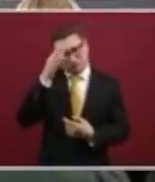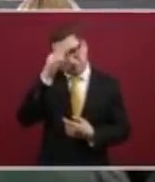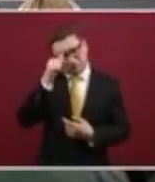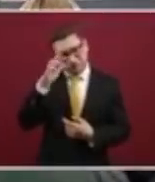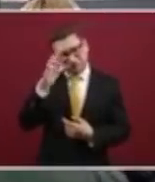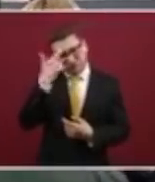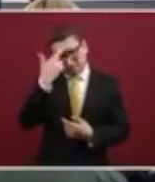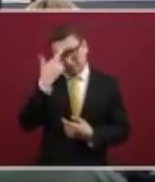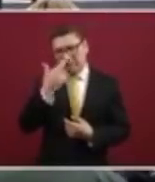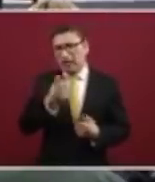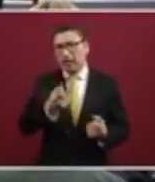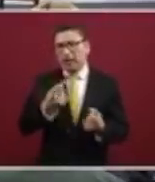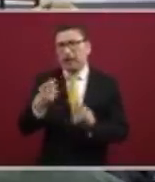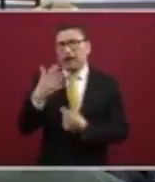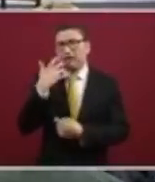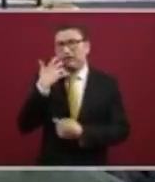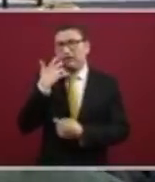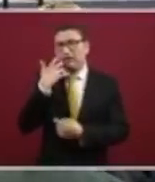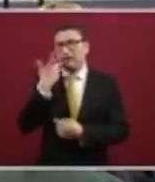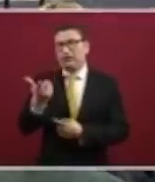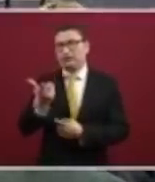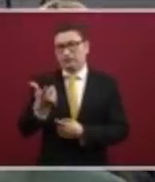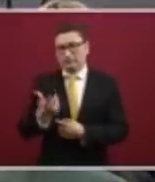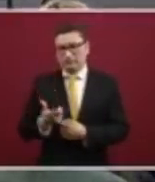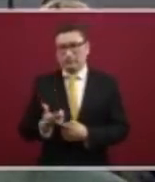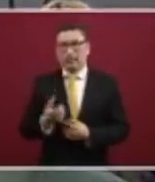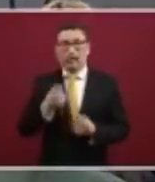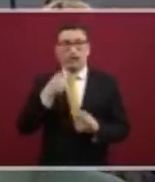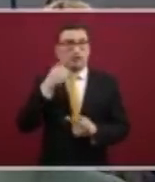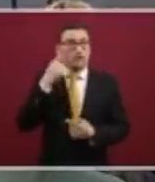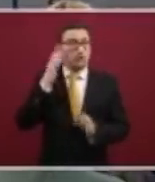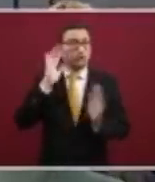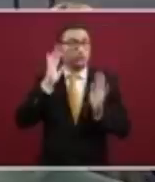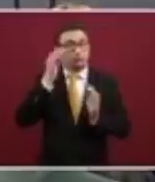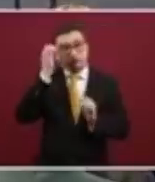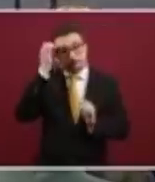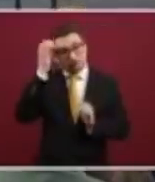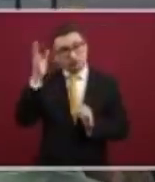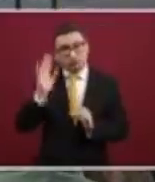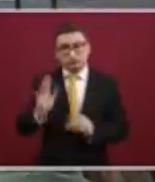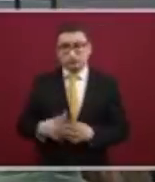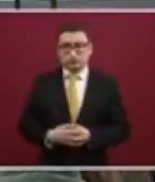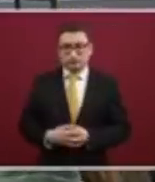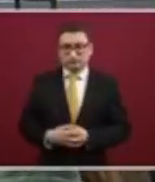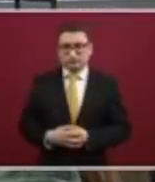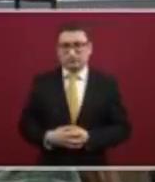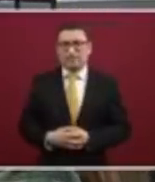acordar algunos. Hay amnesia, espérame.